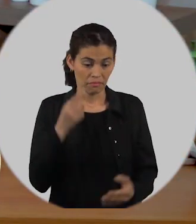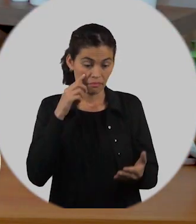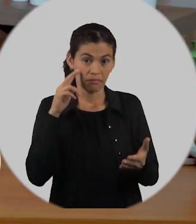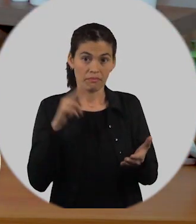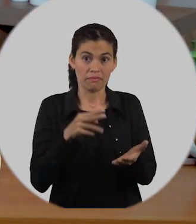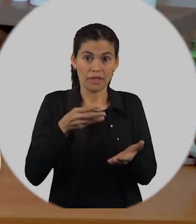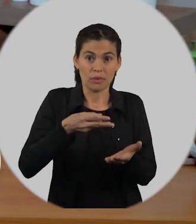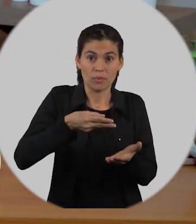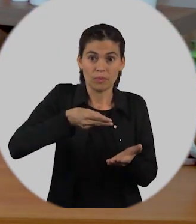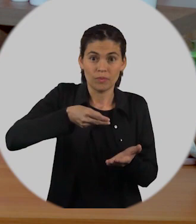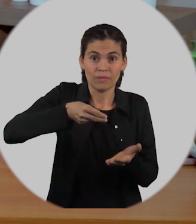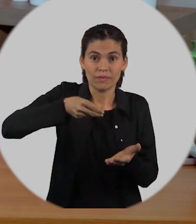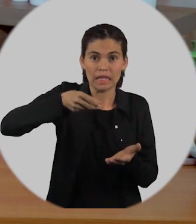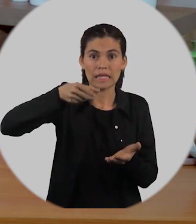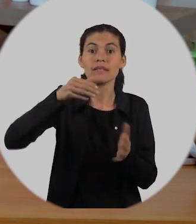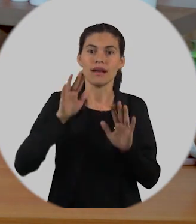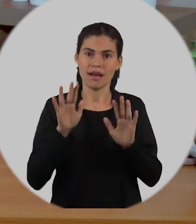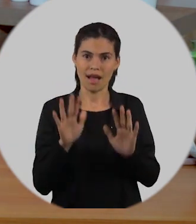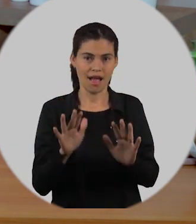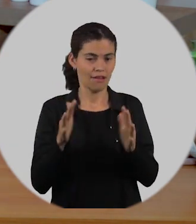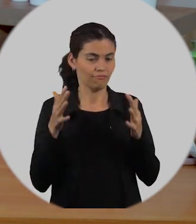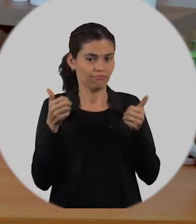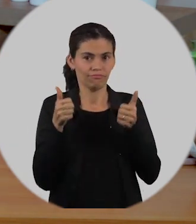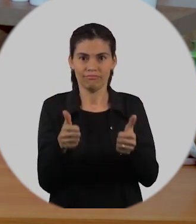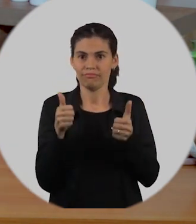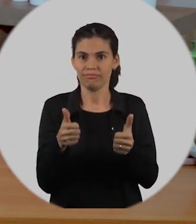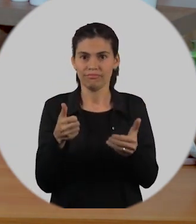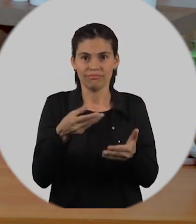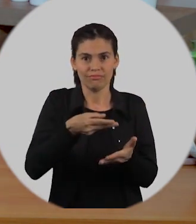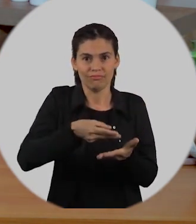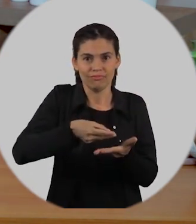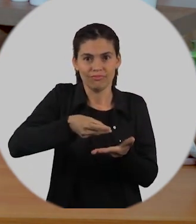Esa es la textura que tiene que ir quedando.